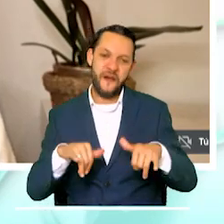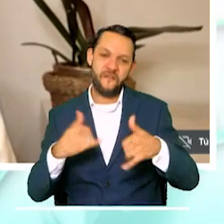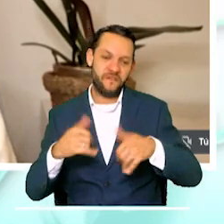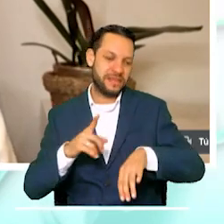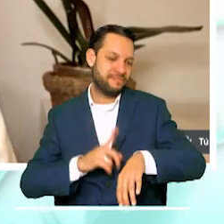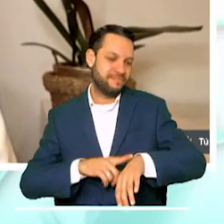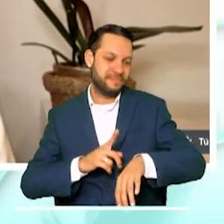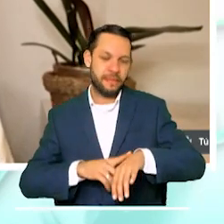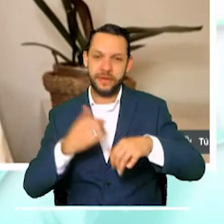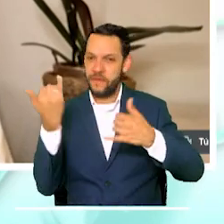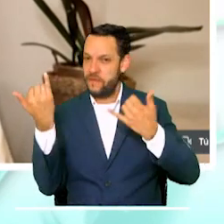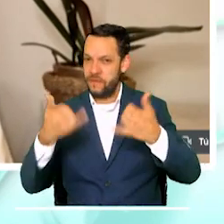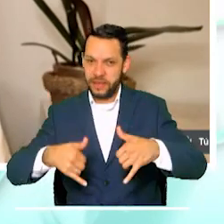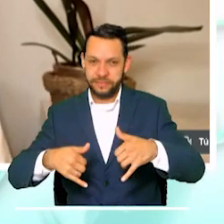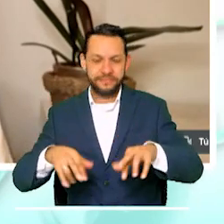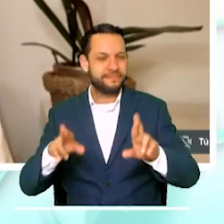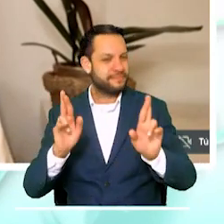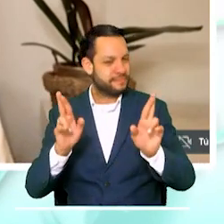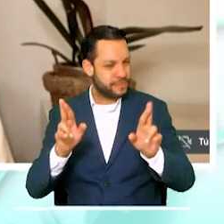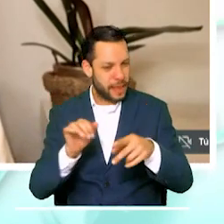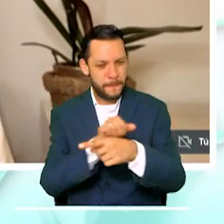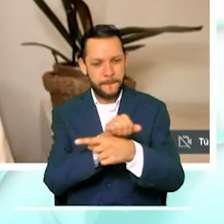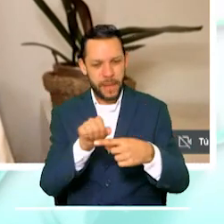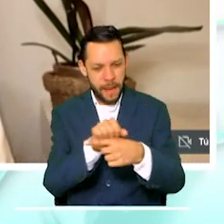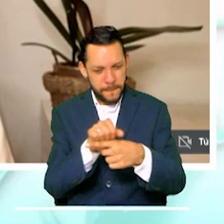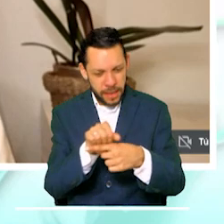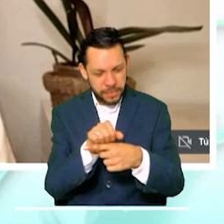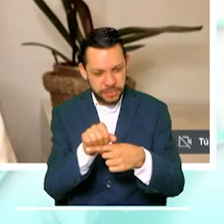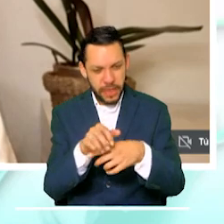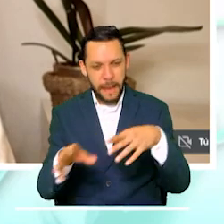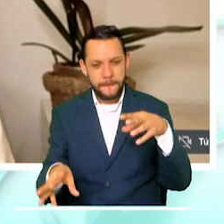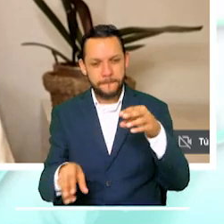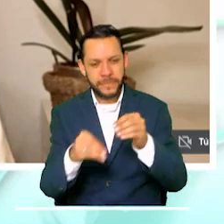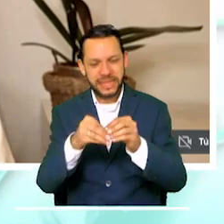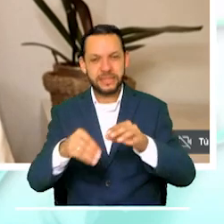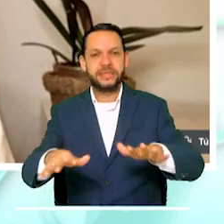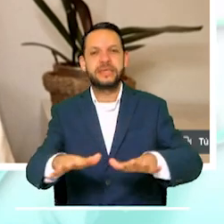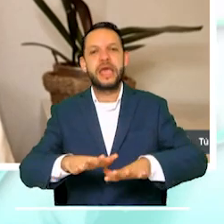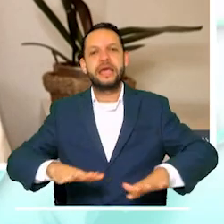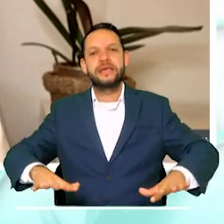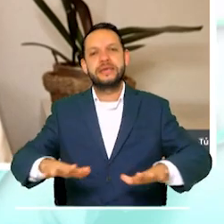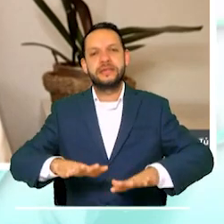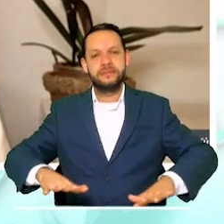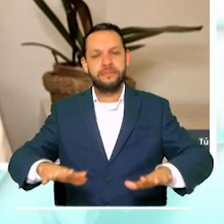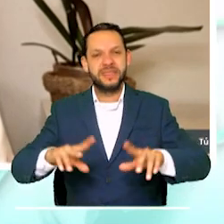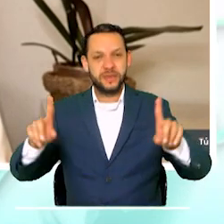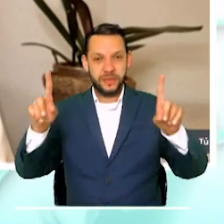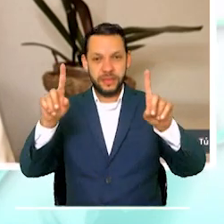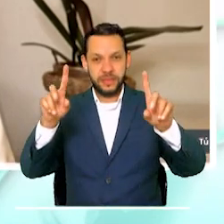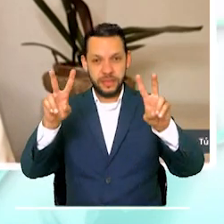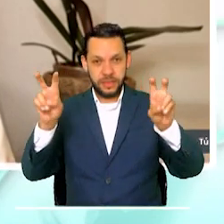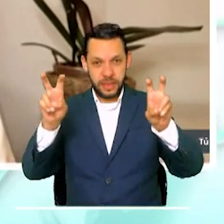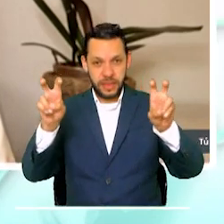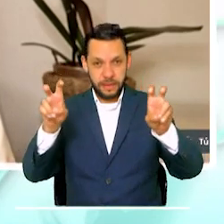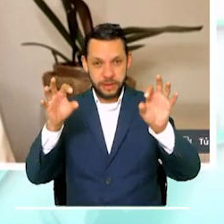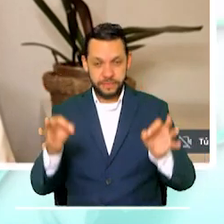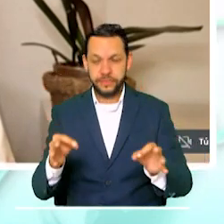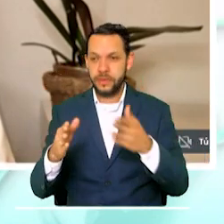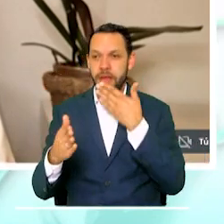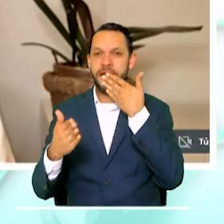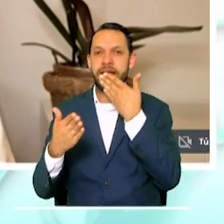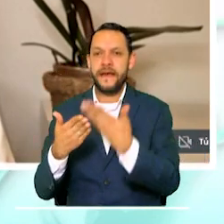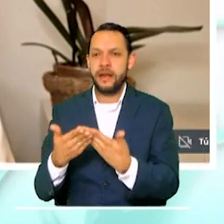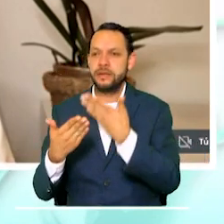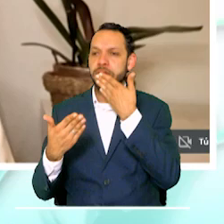Pero yo creo que vamos a crear mucho más espacio dedicado a este tema. Yo de verdad te